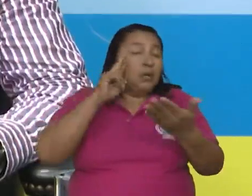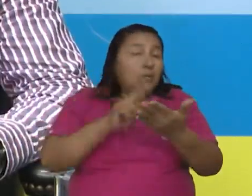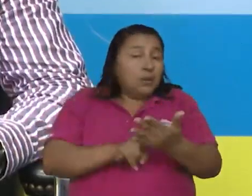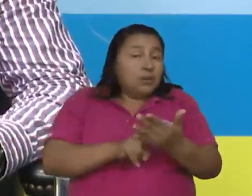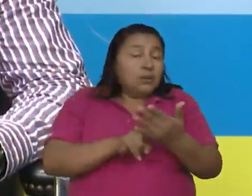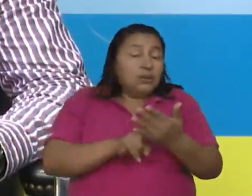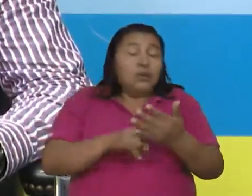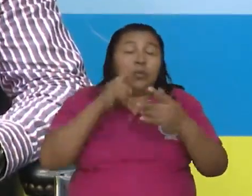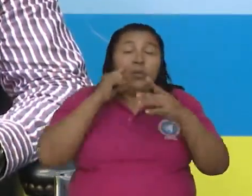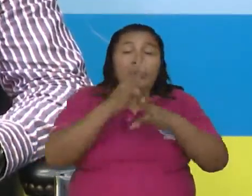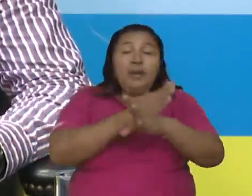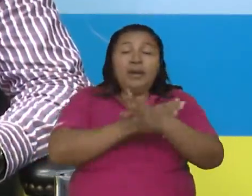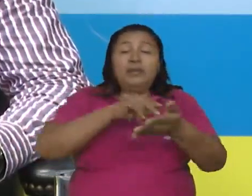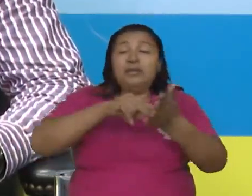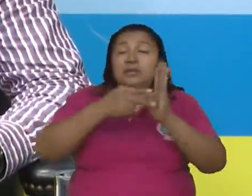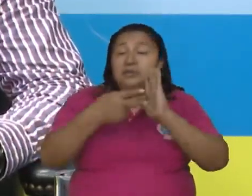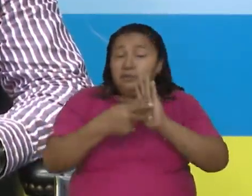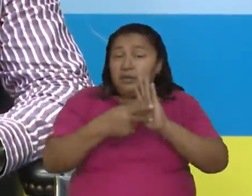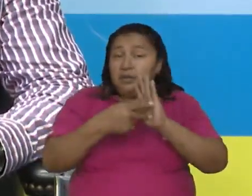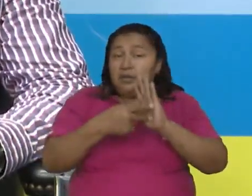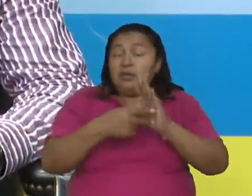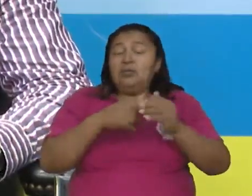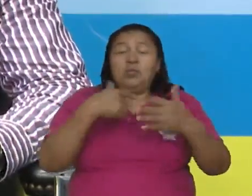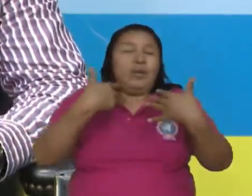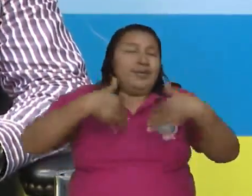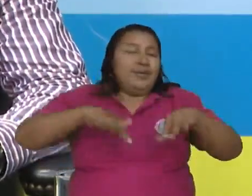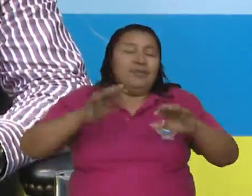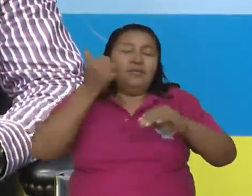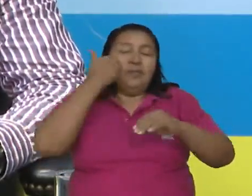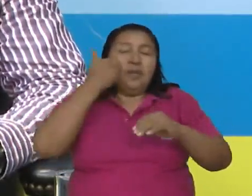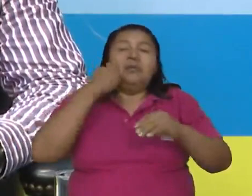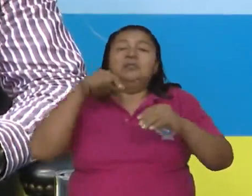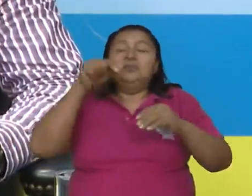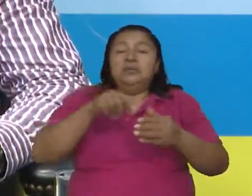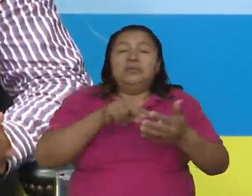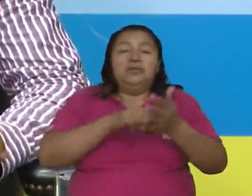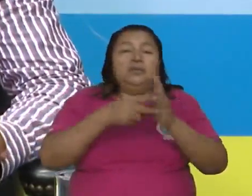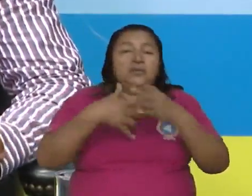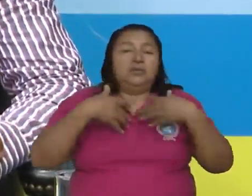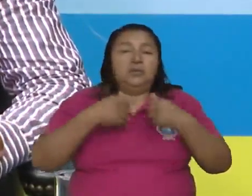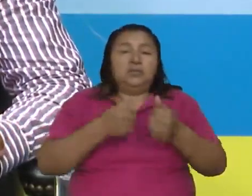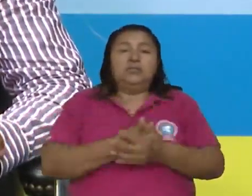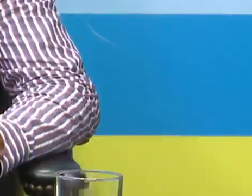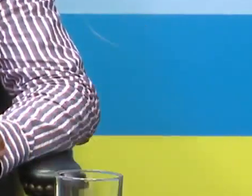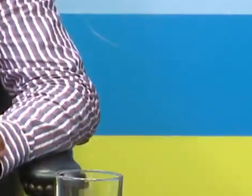que la prevención, como ante la trombosis y otras enfermedades, también es salud.